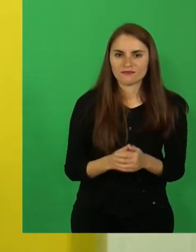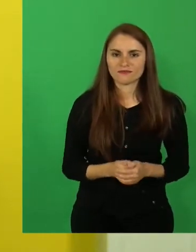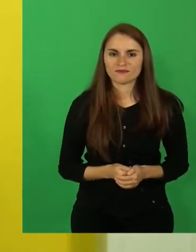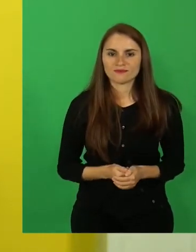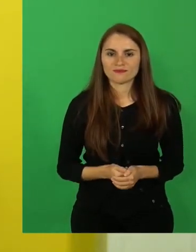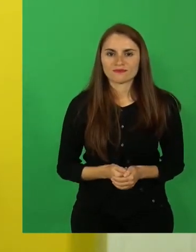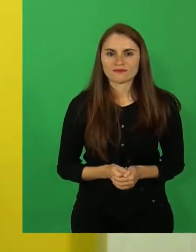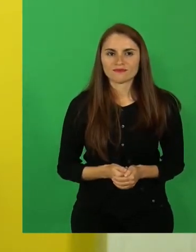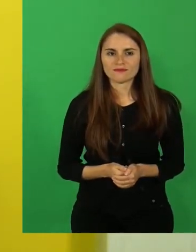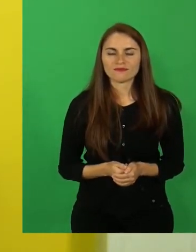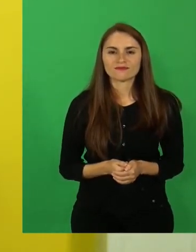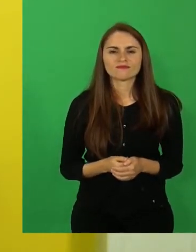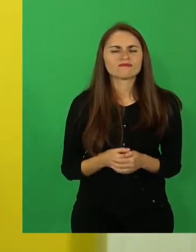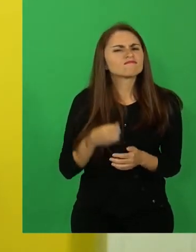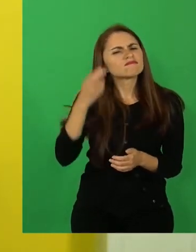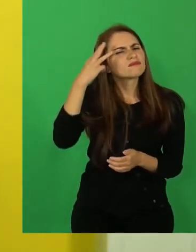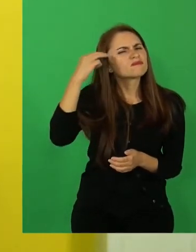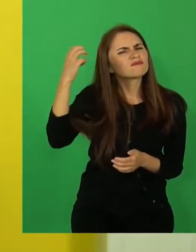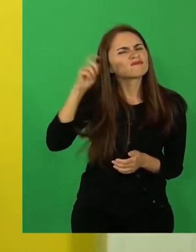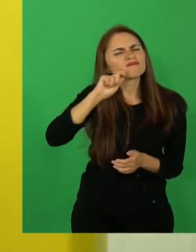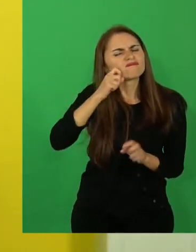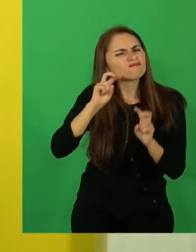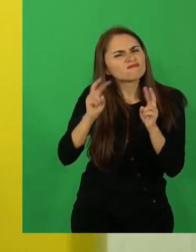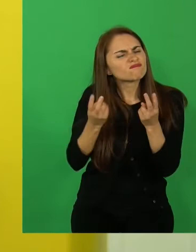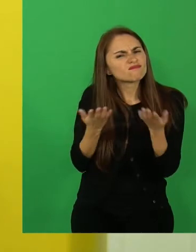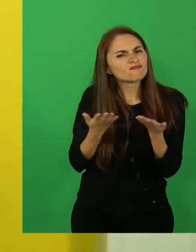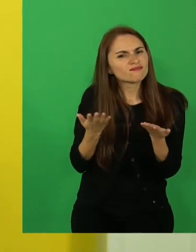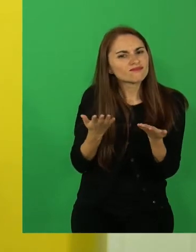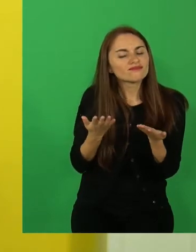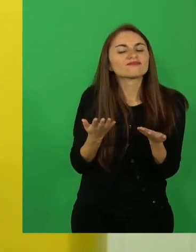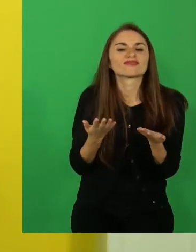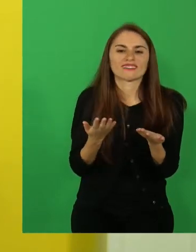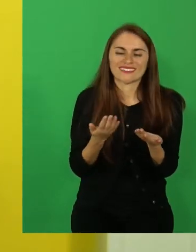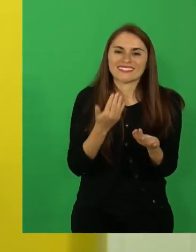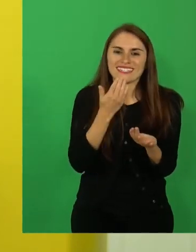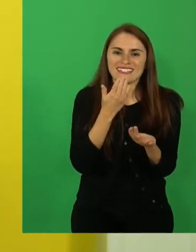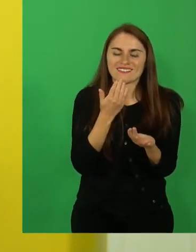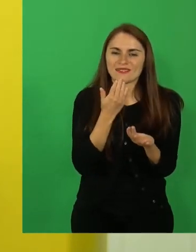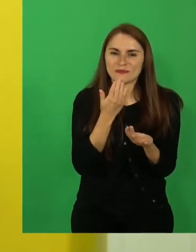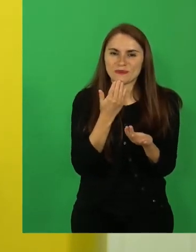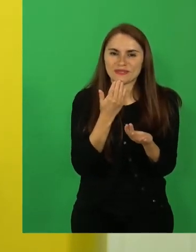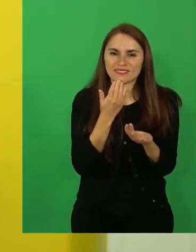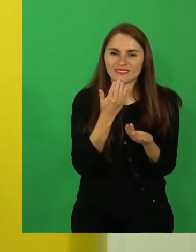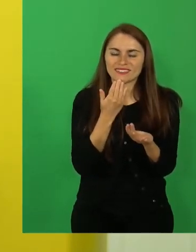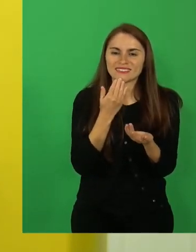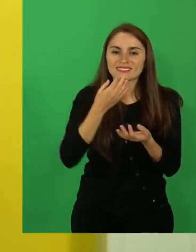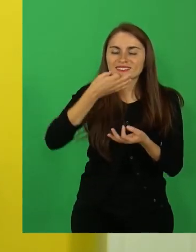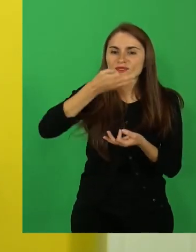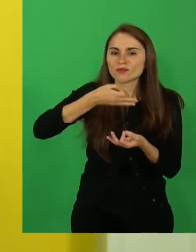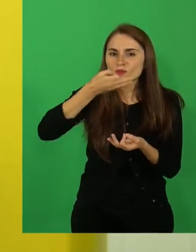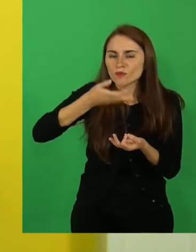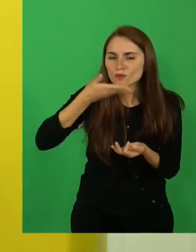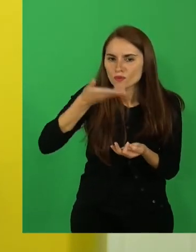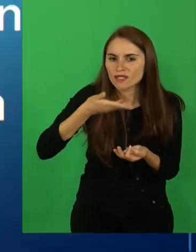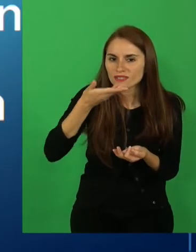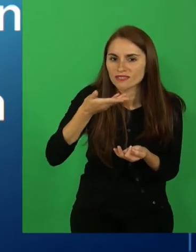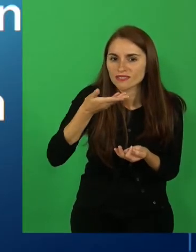¿Qué son los mitos? También son relatos